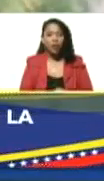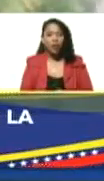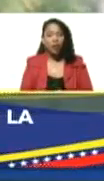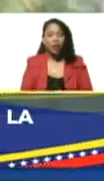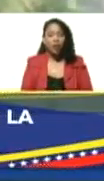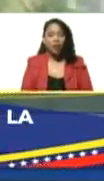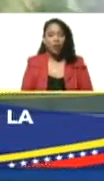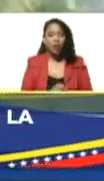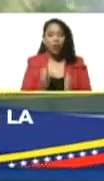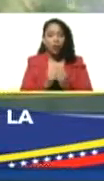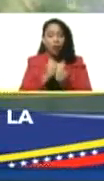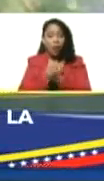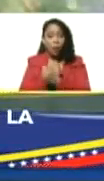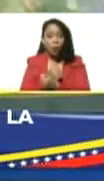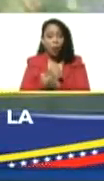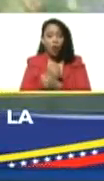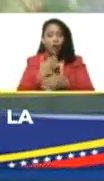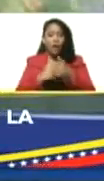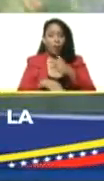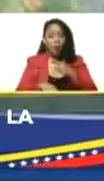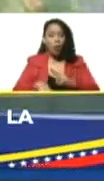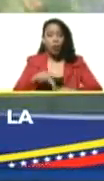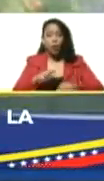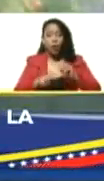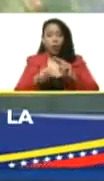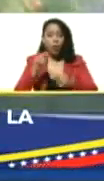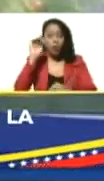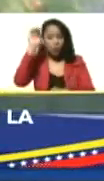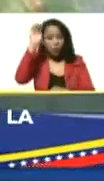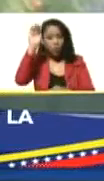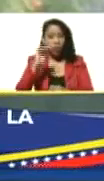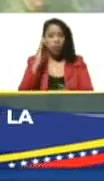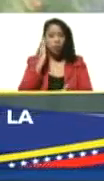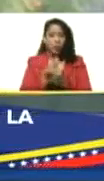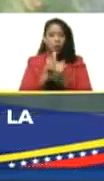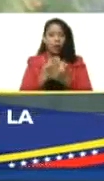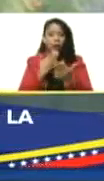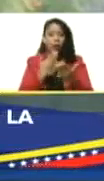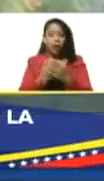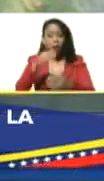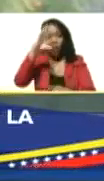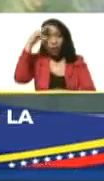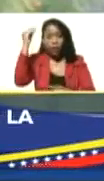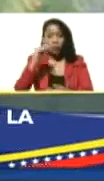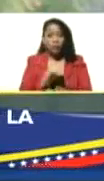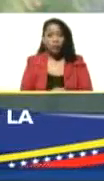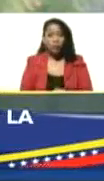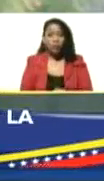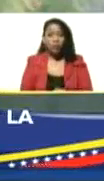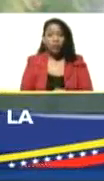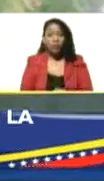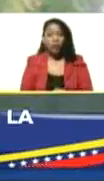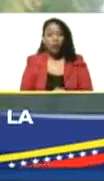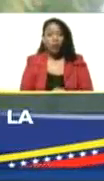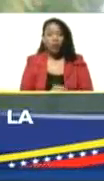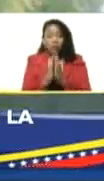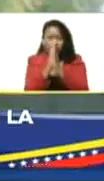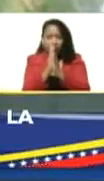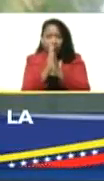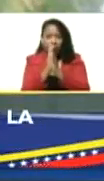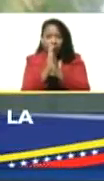Con amor vamos labrando el destino y siempre le pedimos a Dios y a la Virgen de Guadalupe